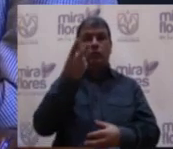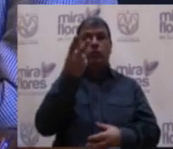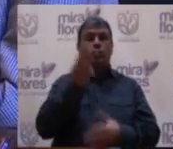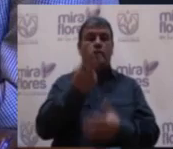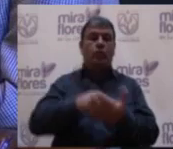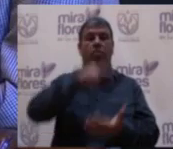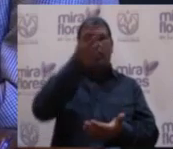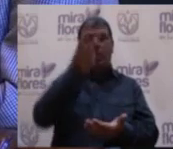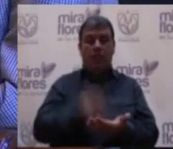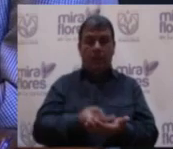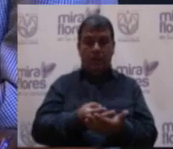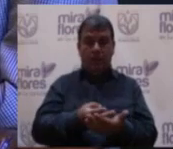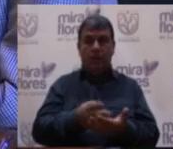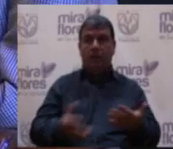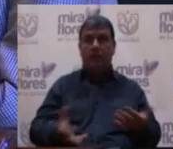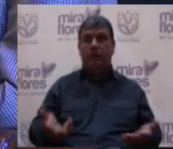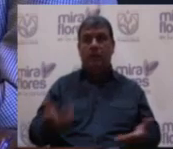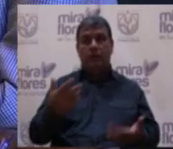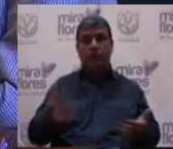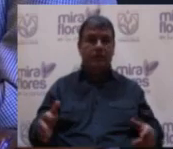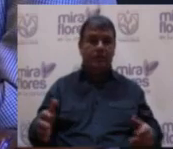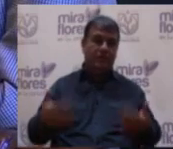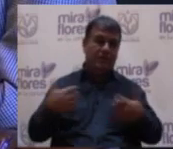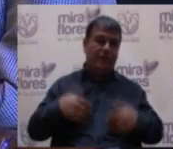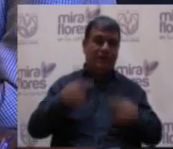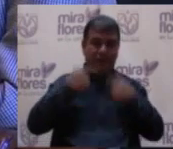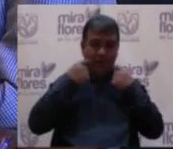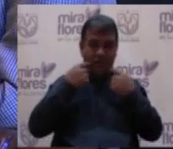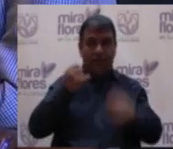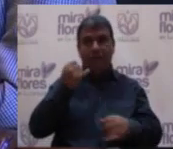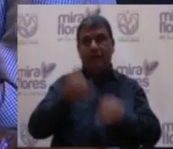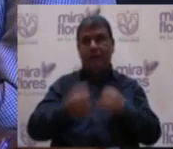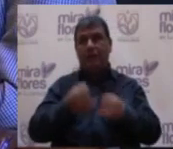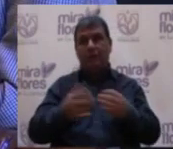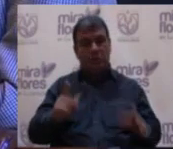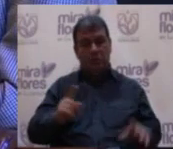cayeron, los dos terminaron riéndose al final de cuentas,